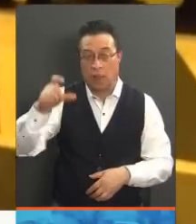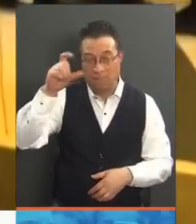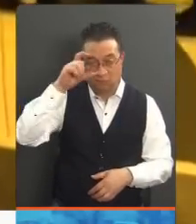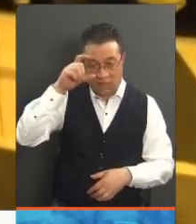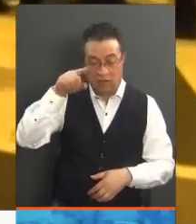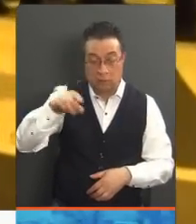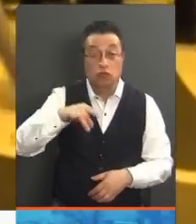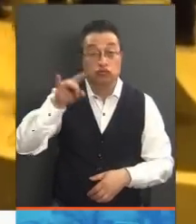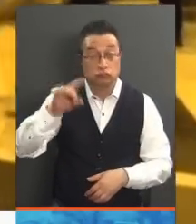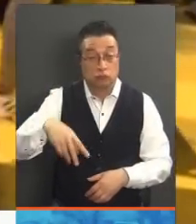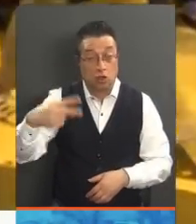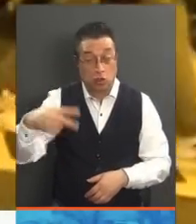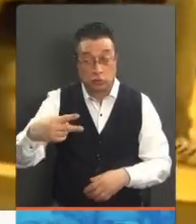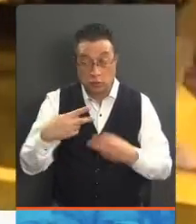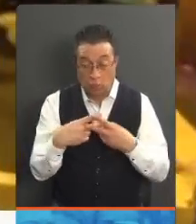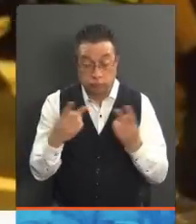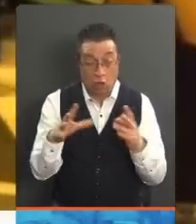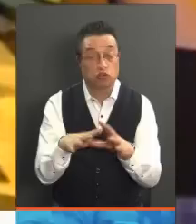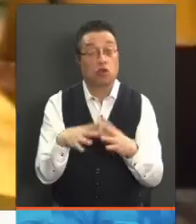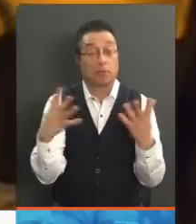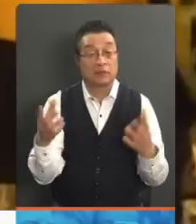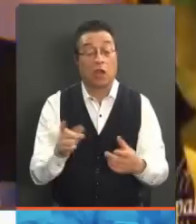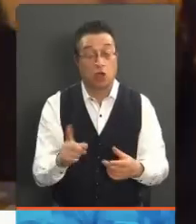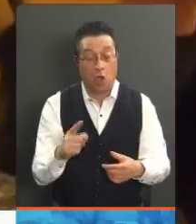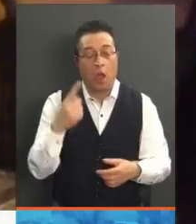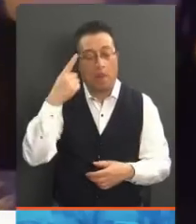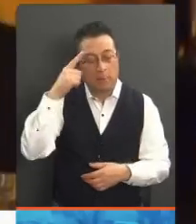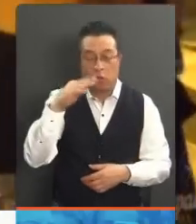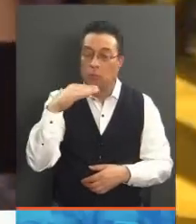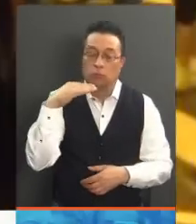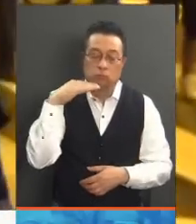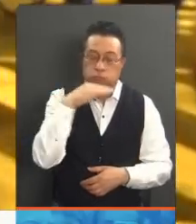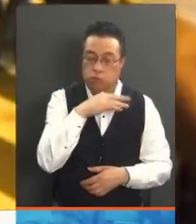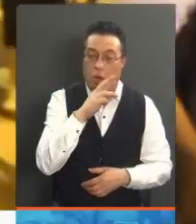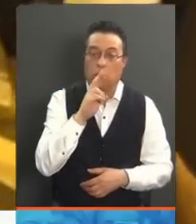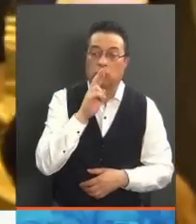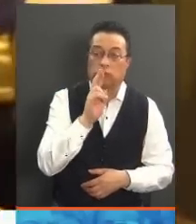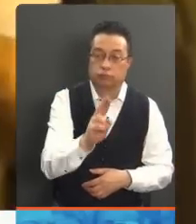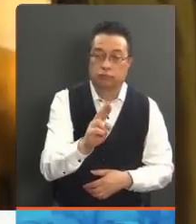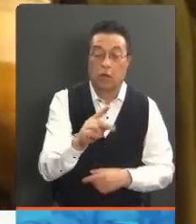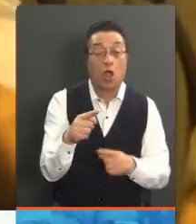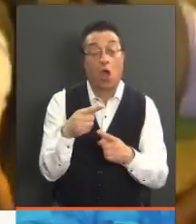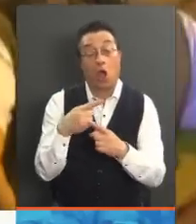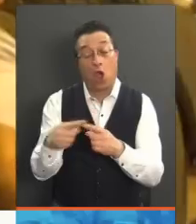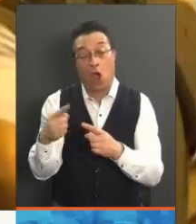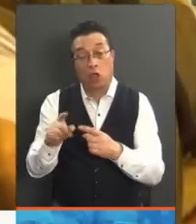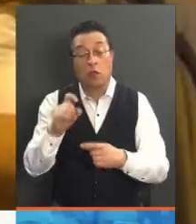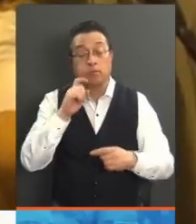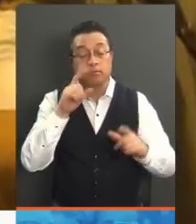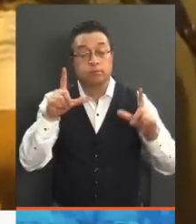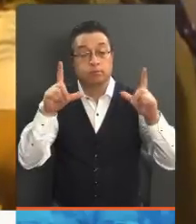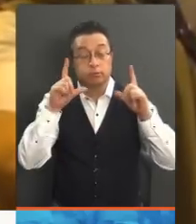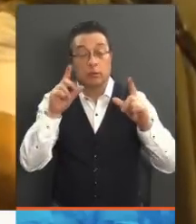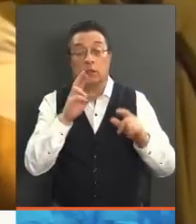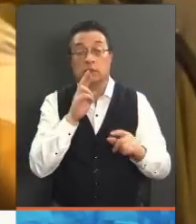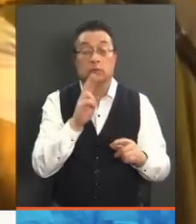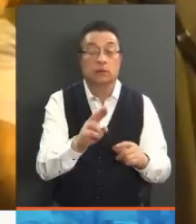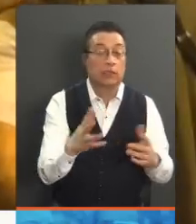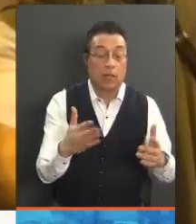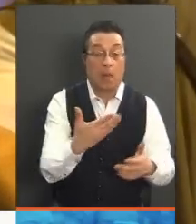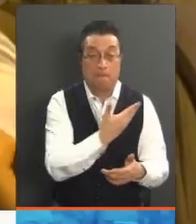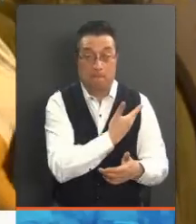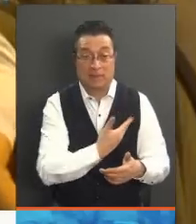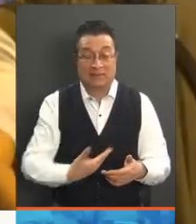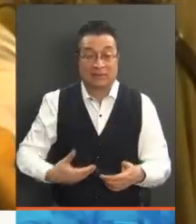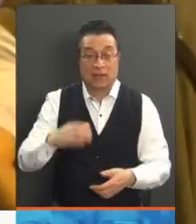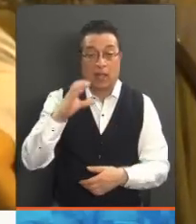conocerse la noticia, que no era sorpresa, pero inmediatamente también reaccionó. Otra personalidad en haber reaccionado fue la presidenta de la